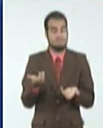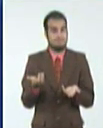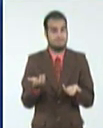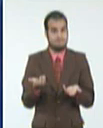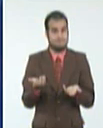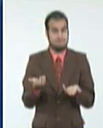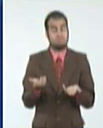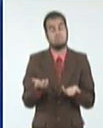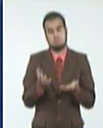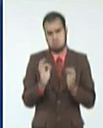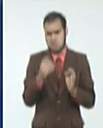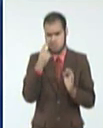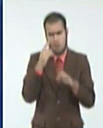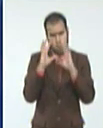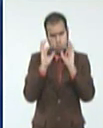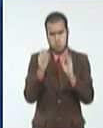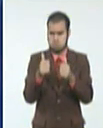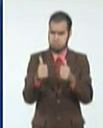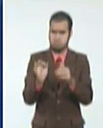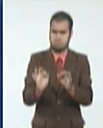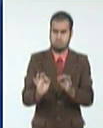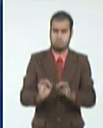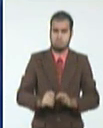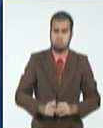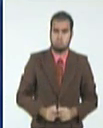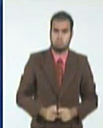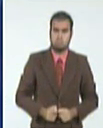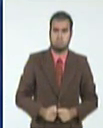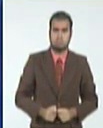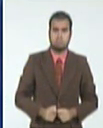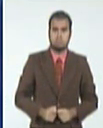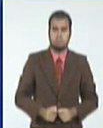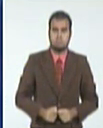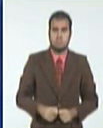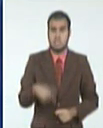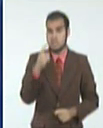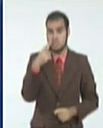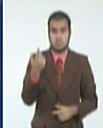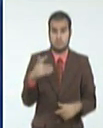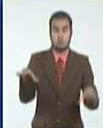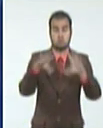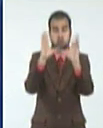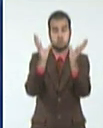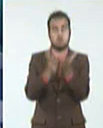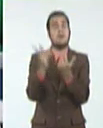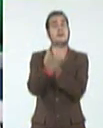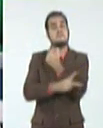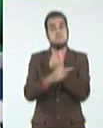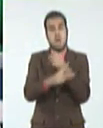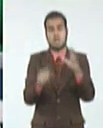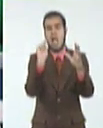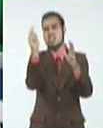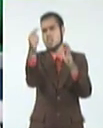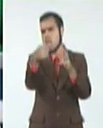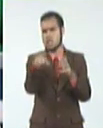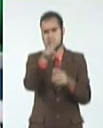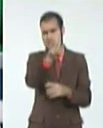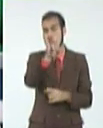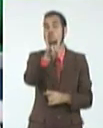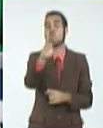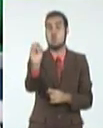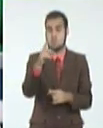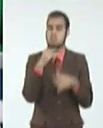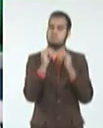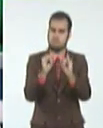así. Y como tú decías, Pepe, con los 190 países y los 32 territorios que han informado casos